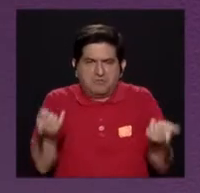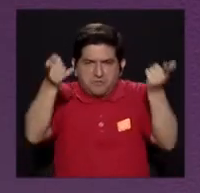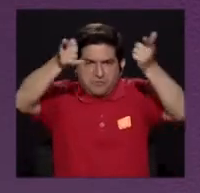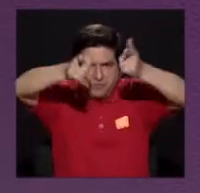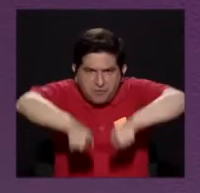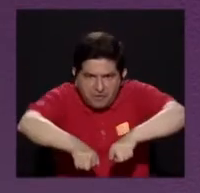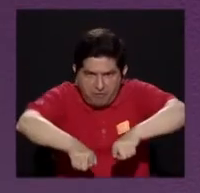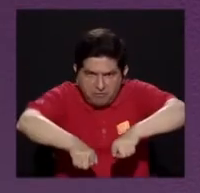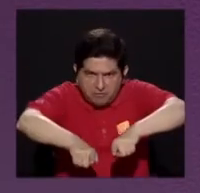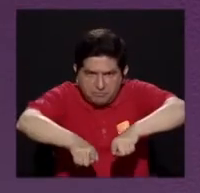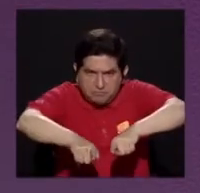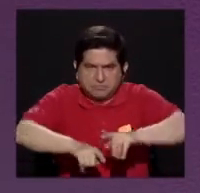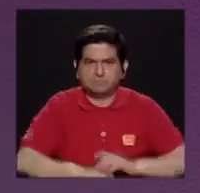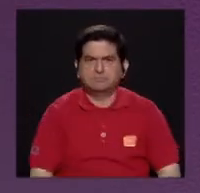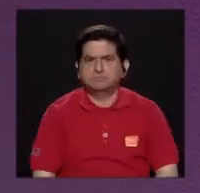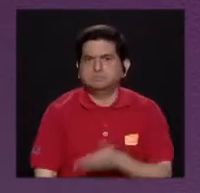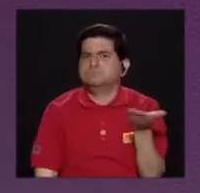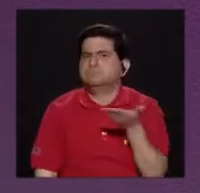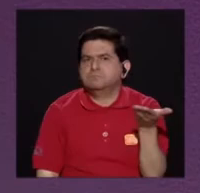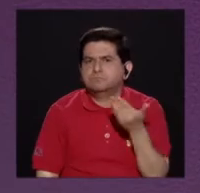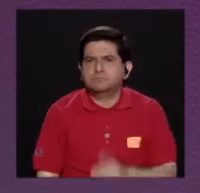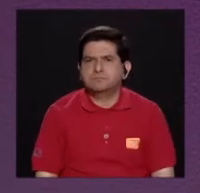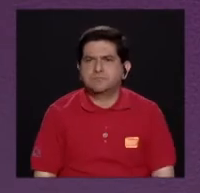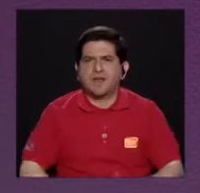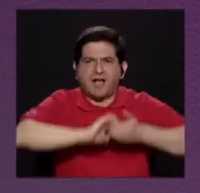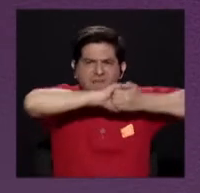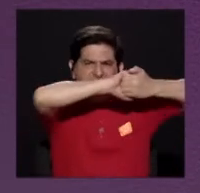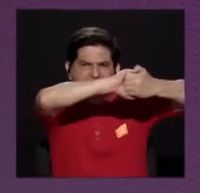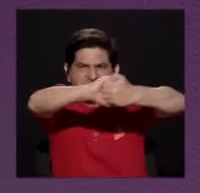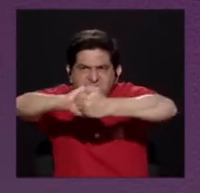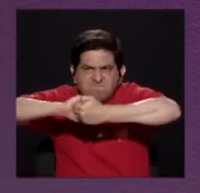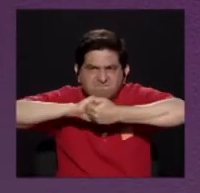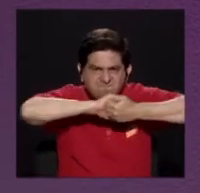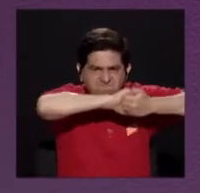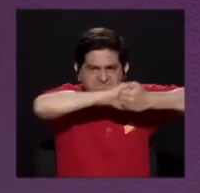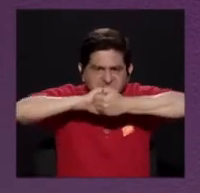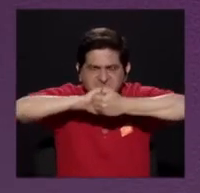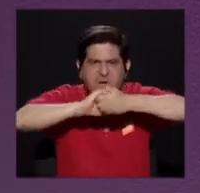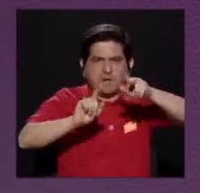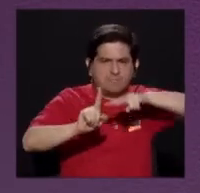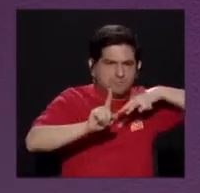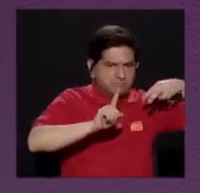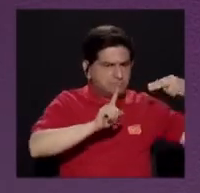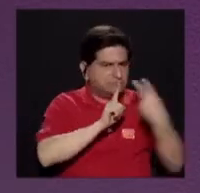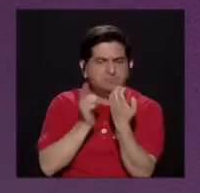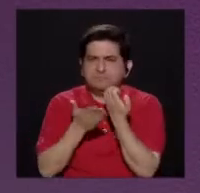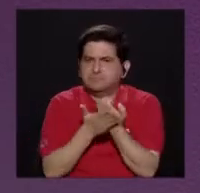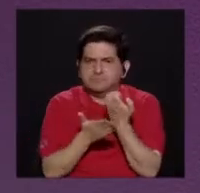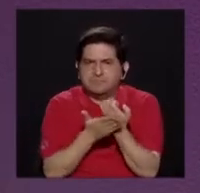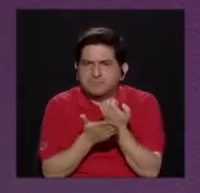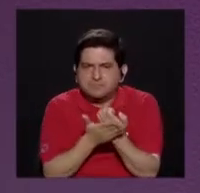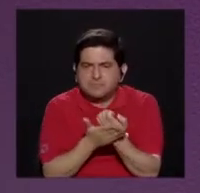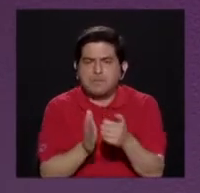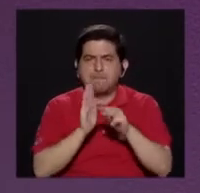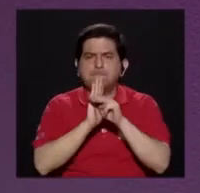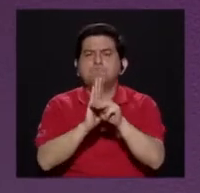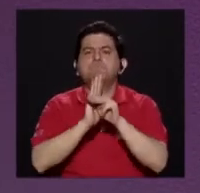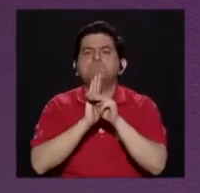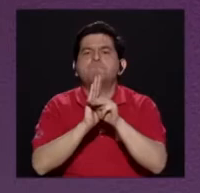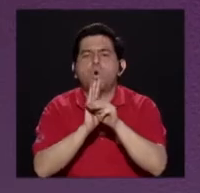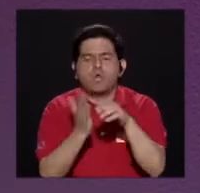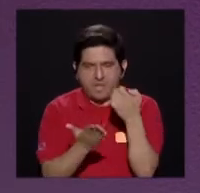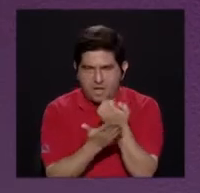produciendo, generando, fue una alianza que desde el punto de vista económico, como modelo,